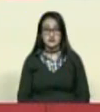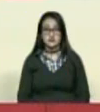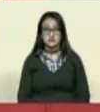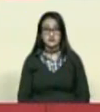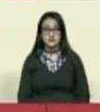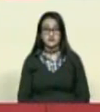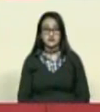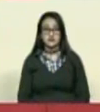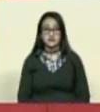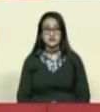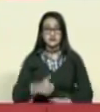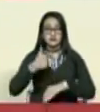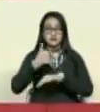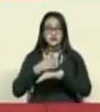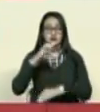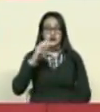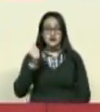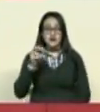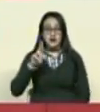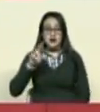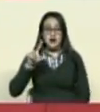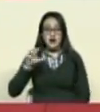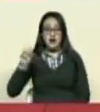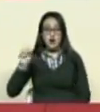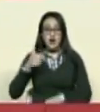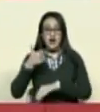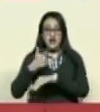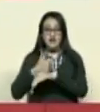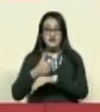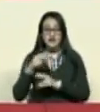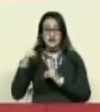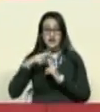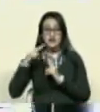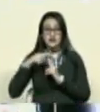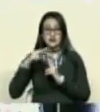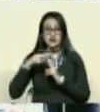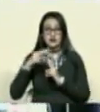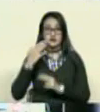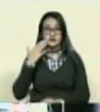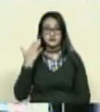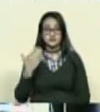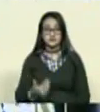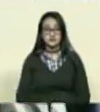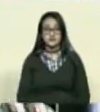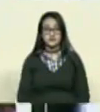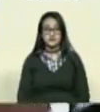Al general de división Carlos Yanes Figueredo, jefe de la SODI Táchira.